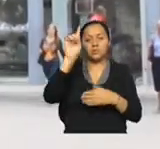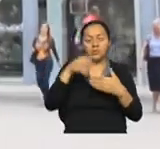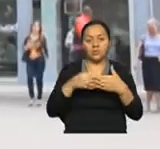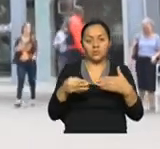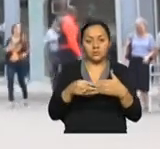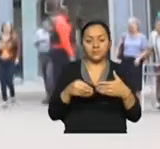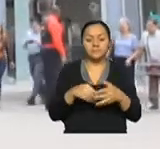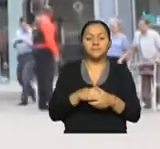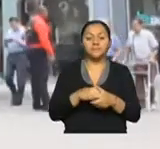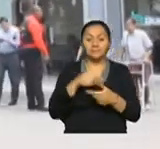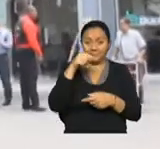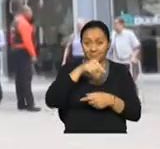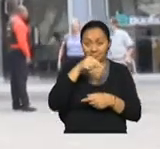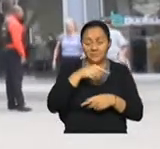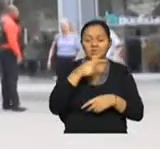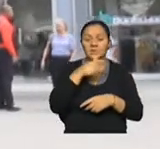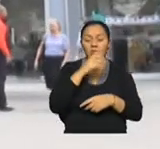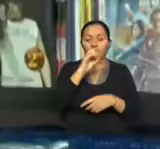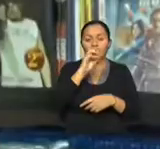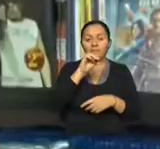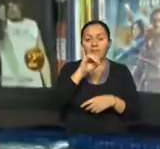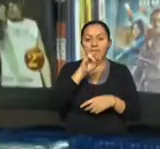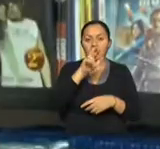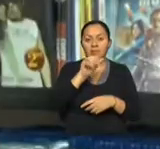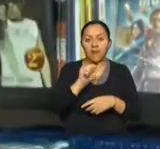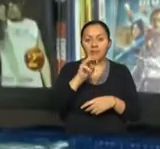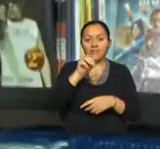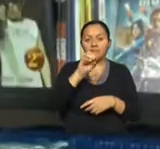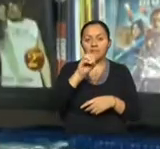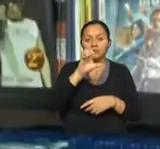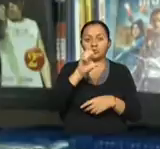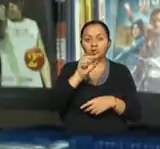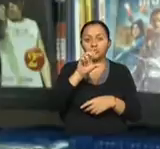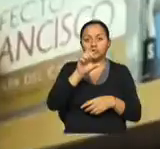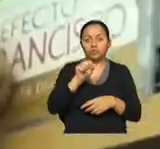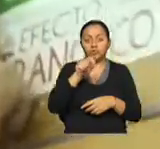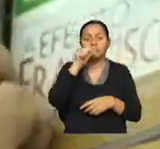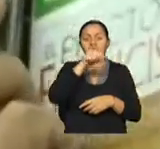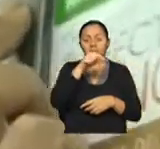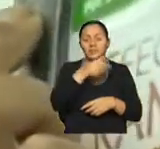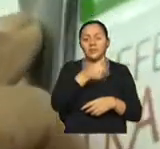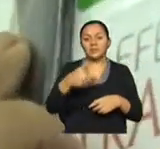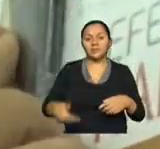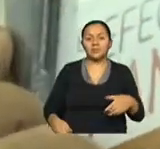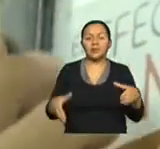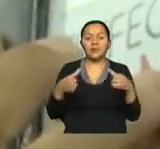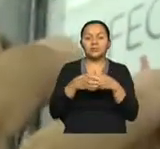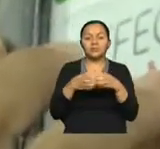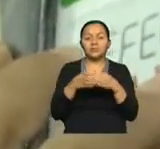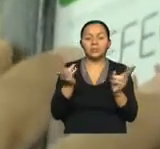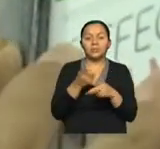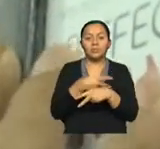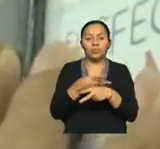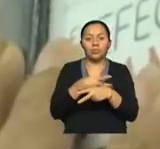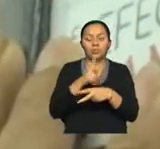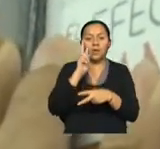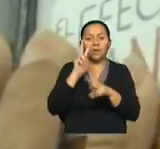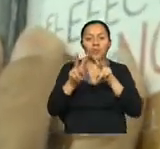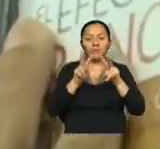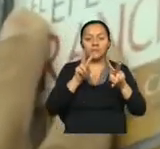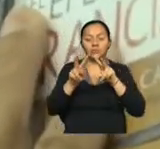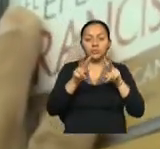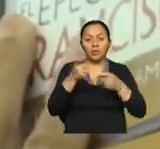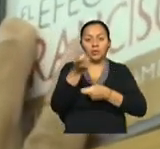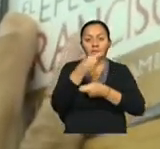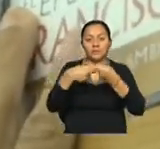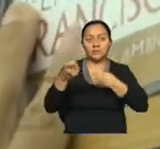$85,1 millones. Este es el caso de Omaira Moscoso, presidenta de la Asociación de Comerciantes de Productos Audiovisuales y